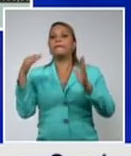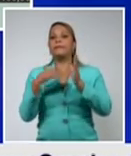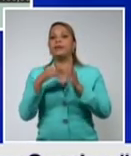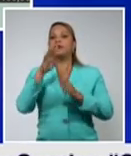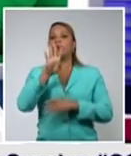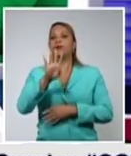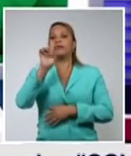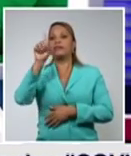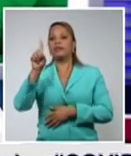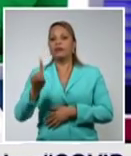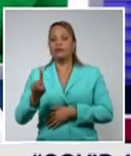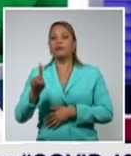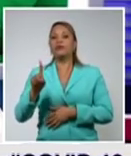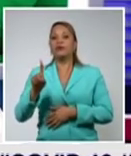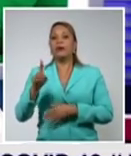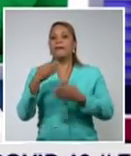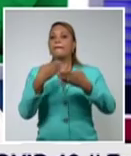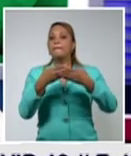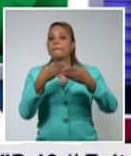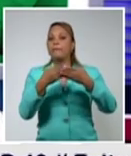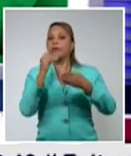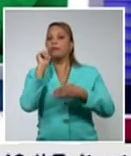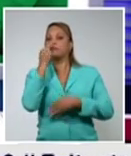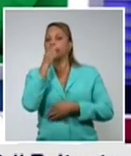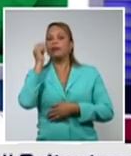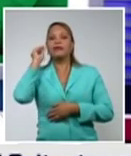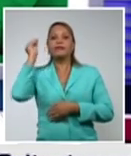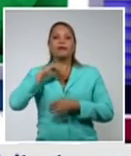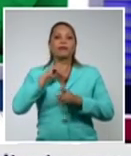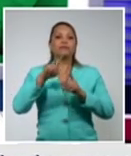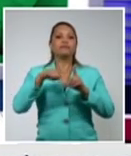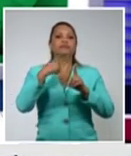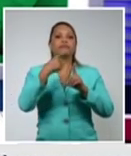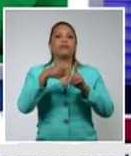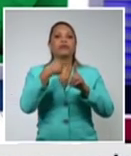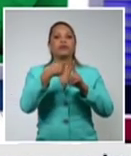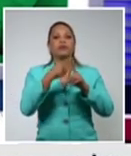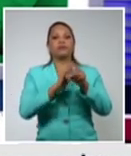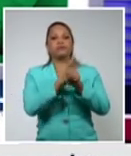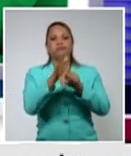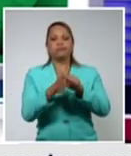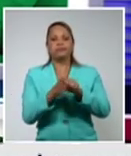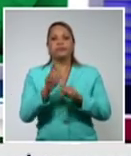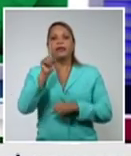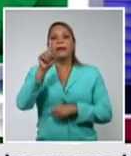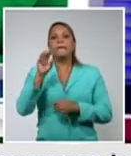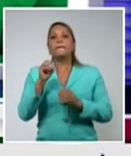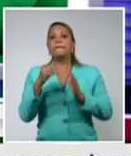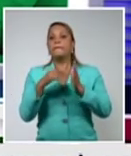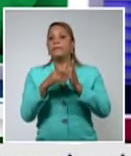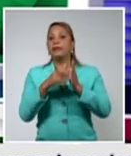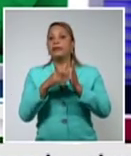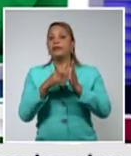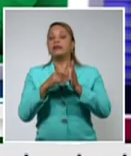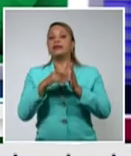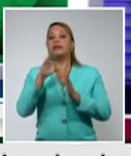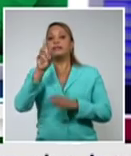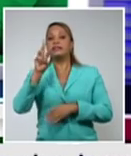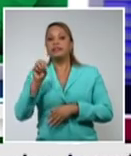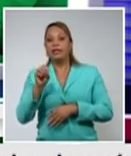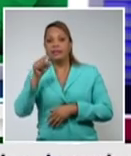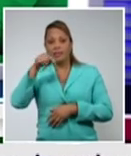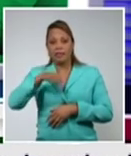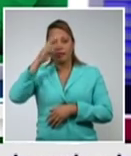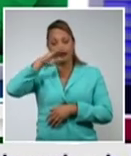1.041 muestras para el diagnóstico de la enfermedad, 1.030 son autóctonos y 11